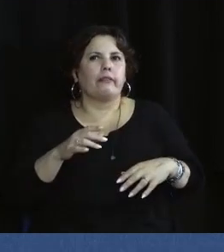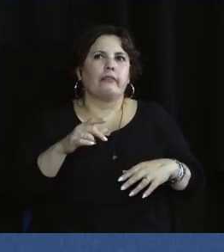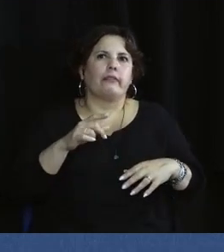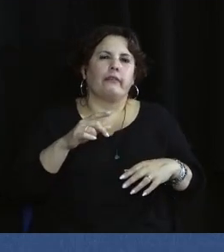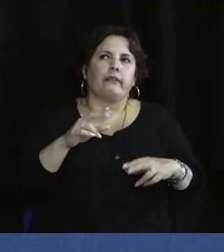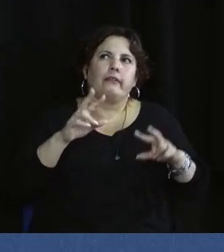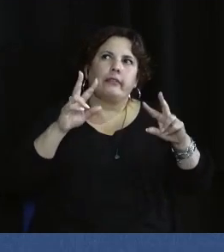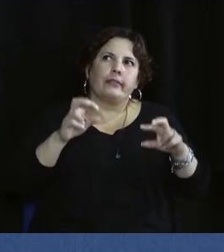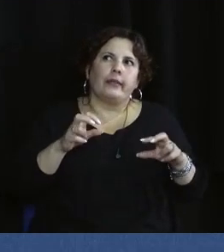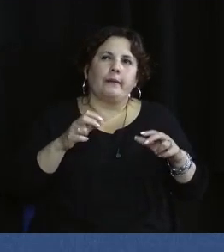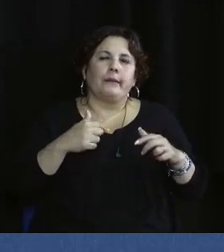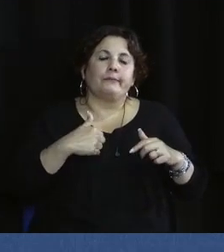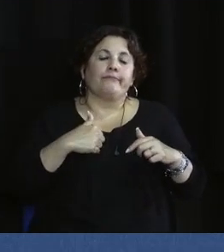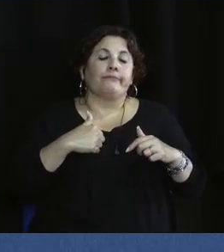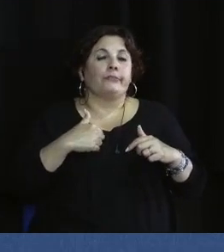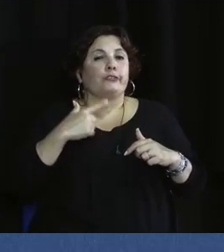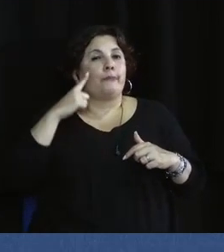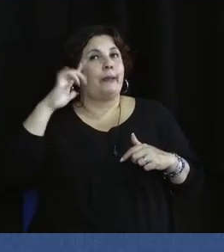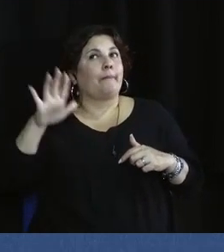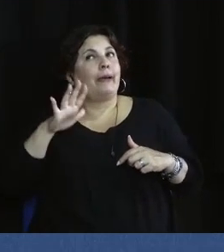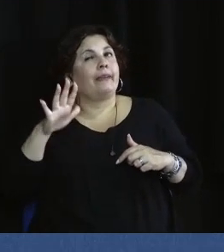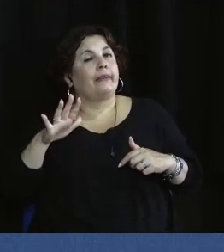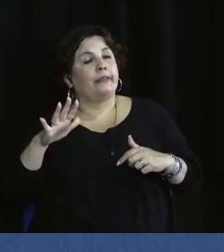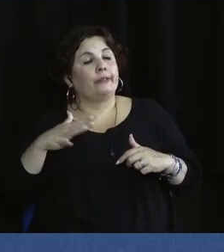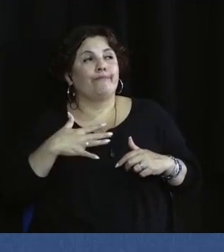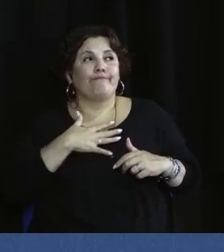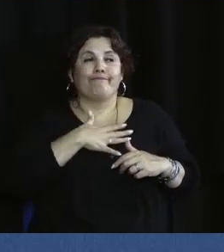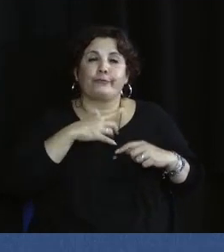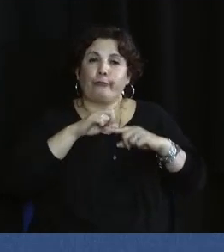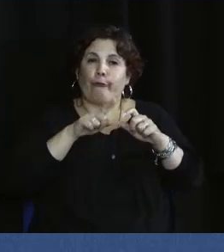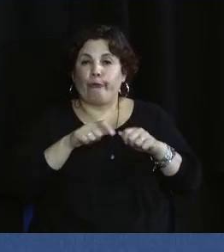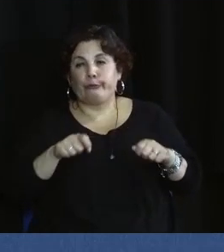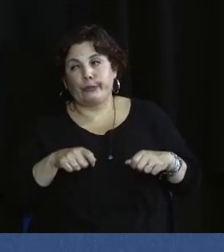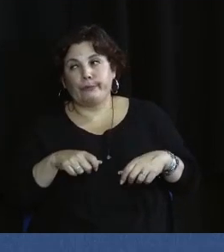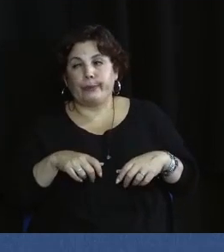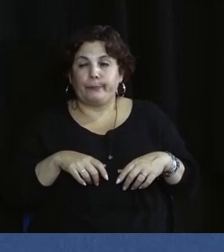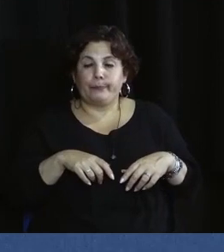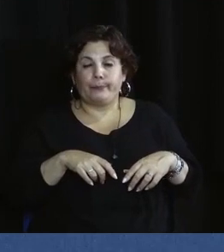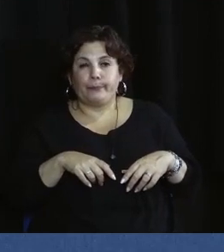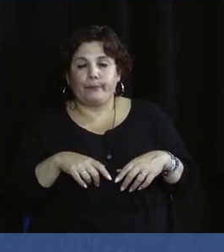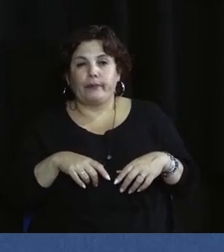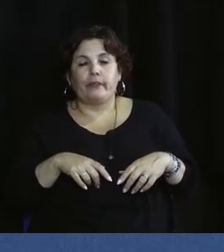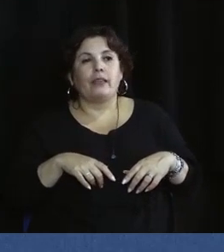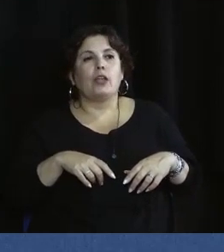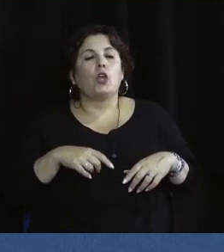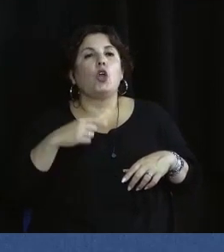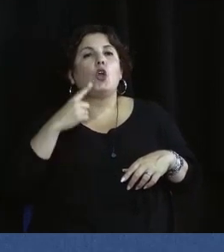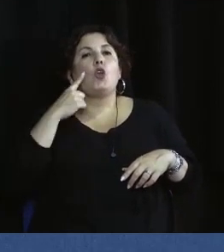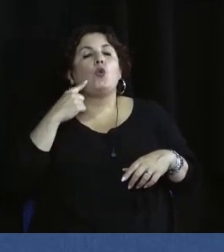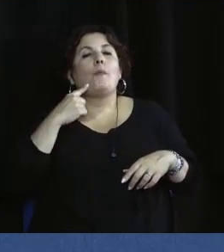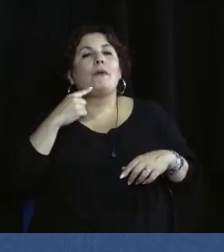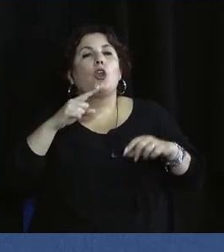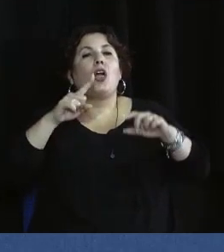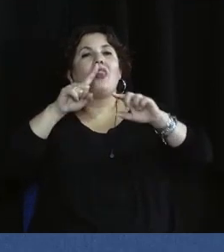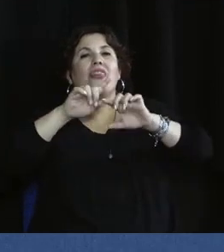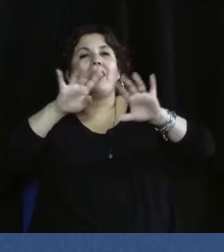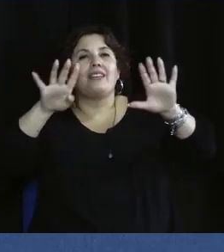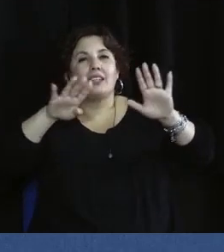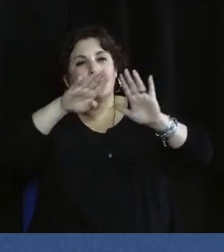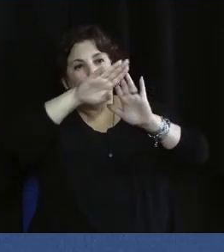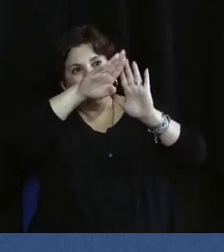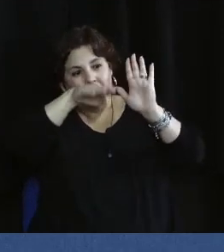de las conclusiones que uno pueda sacar es cierto, y es que el lugar número 19 en el proceso